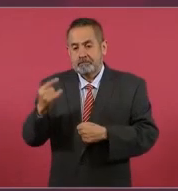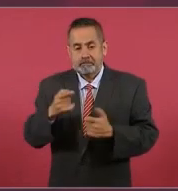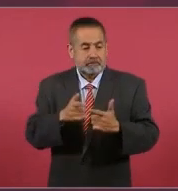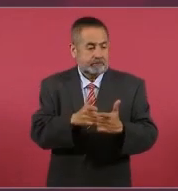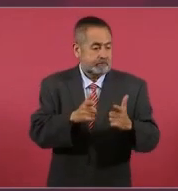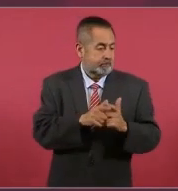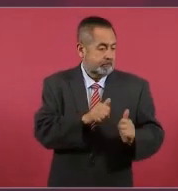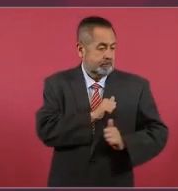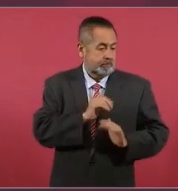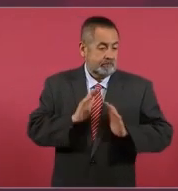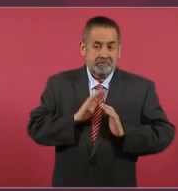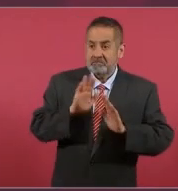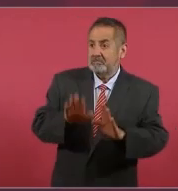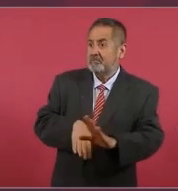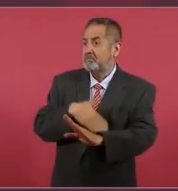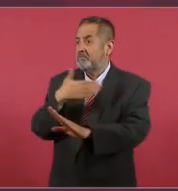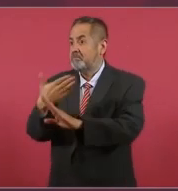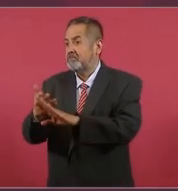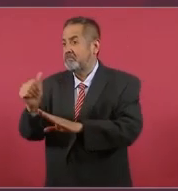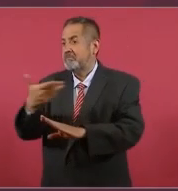lo cual desgraciadamente